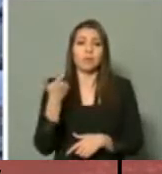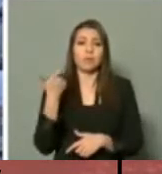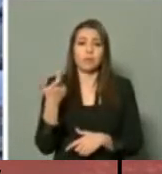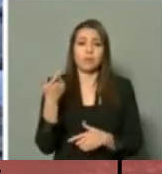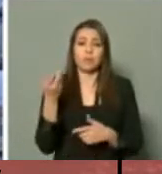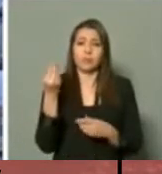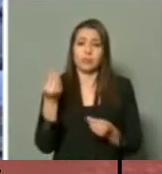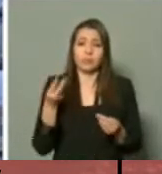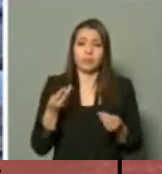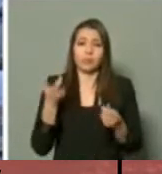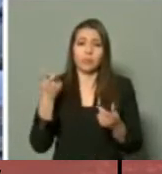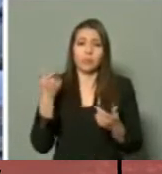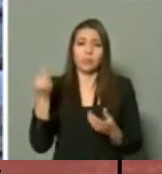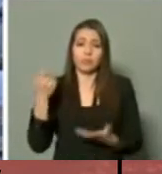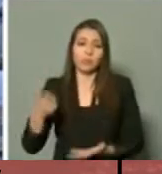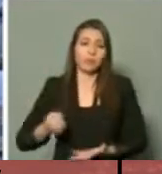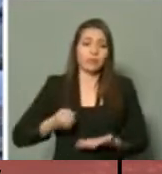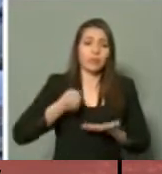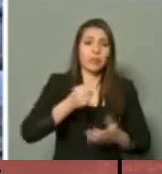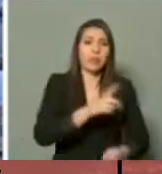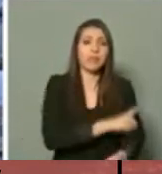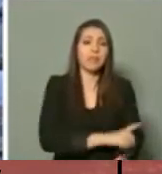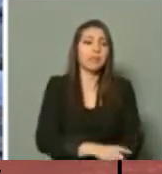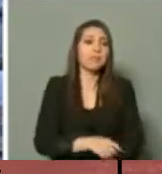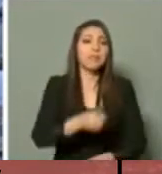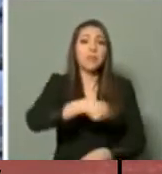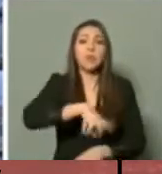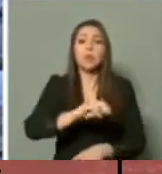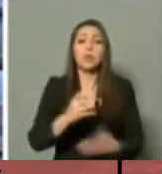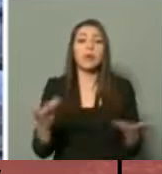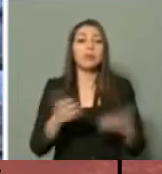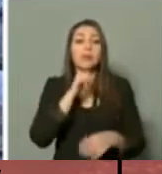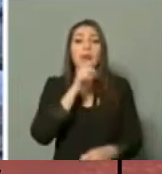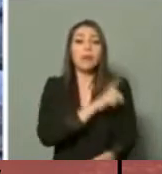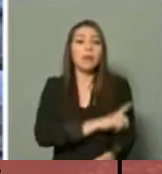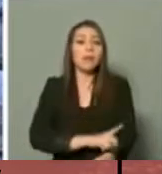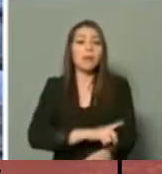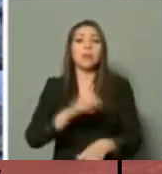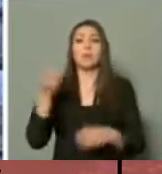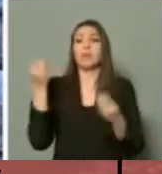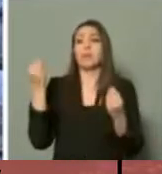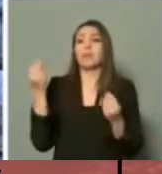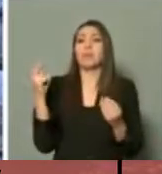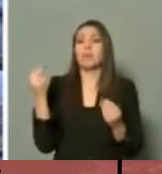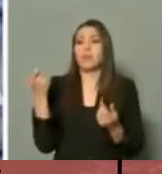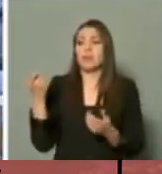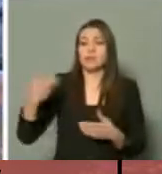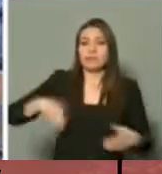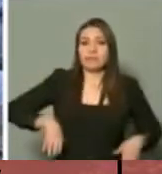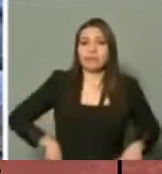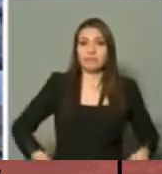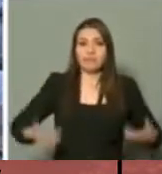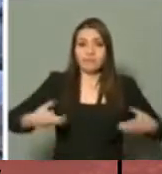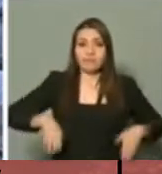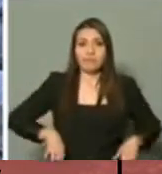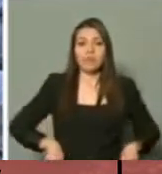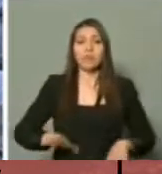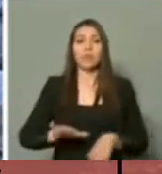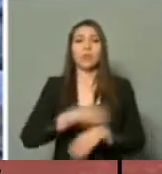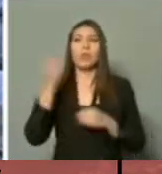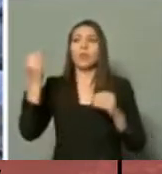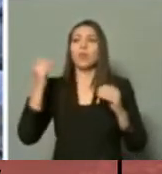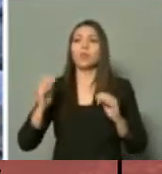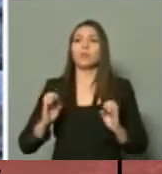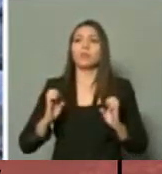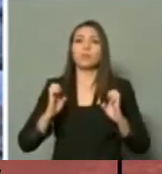autoridades delegacionales, que por sí no hacen nada, pero se han llevado mucho porque hay muchos pisos, incluso se heredan desde las gestiones pasadas.